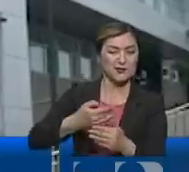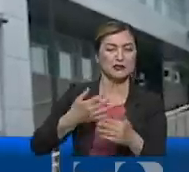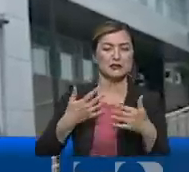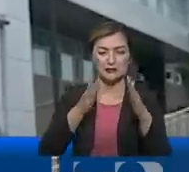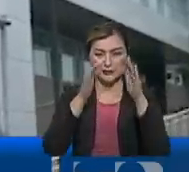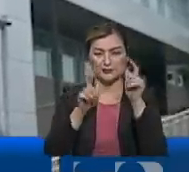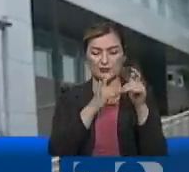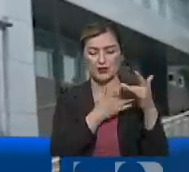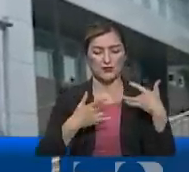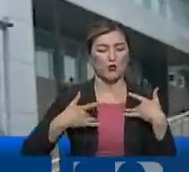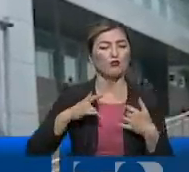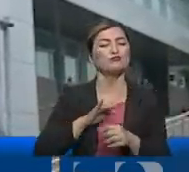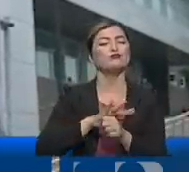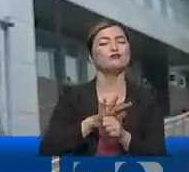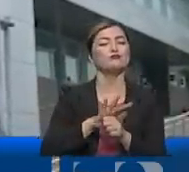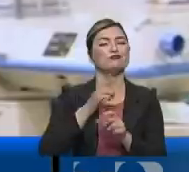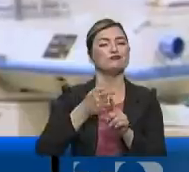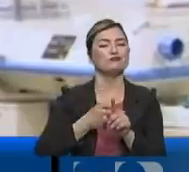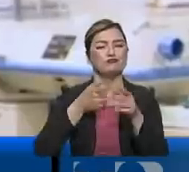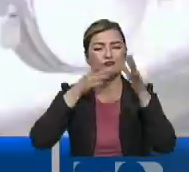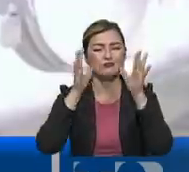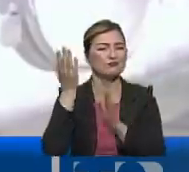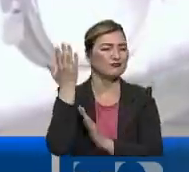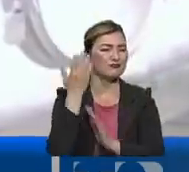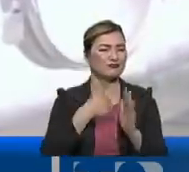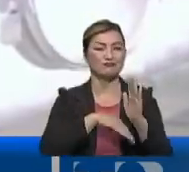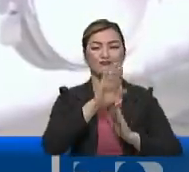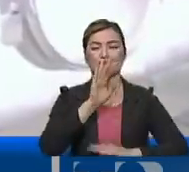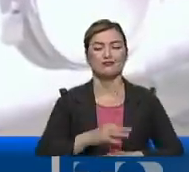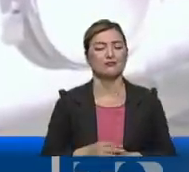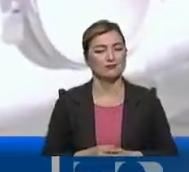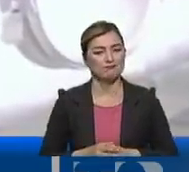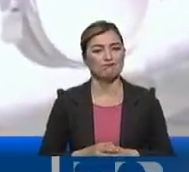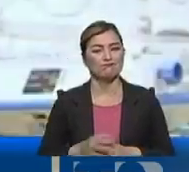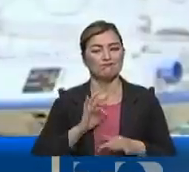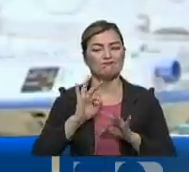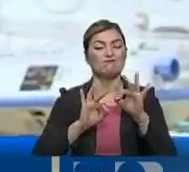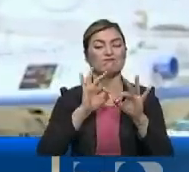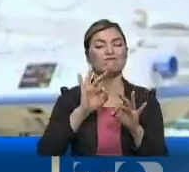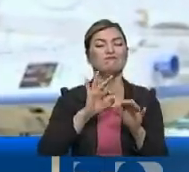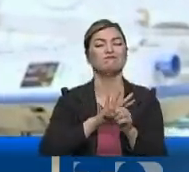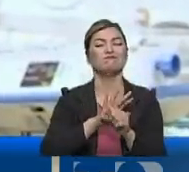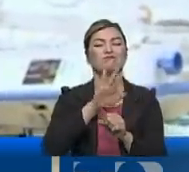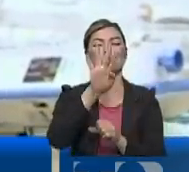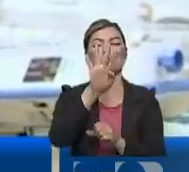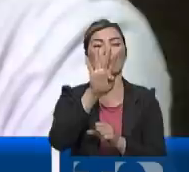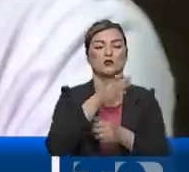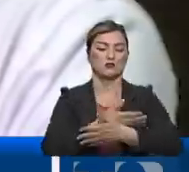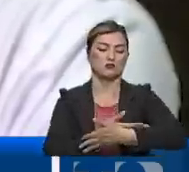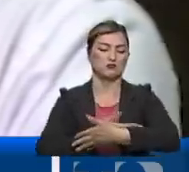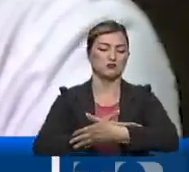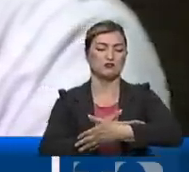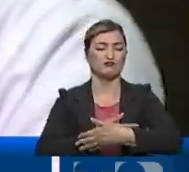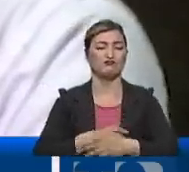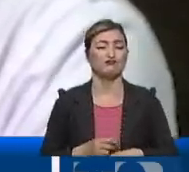con sintomatologías de COVID que en diciembre del año pasado. Además, se registró el contagio por el virus en 4 neonatos.